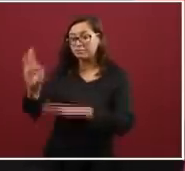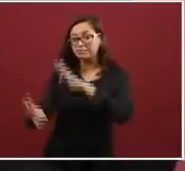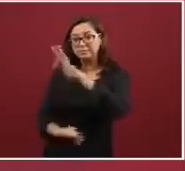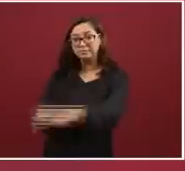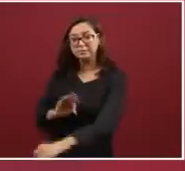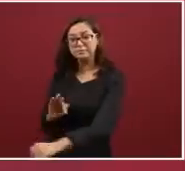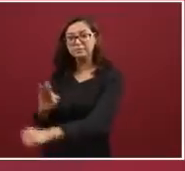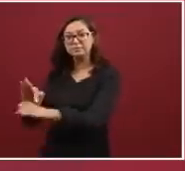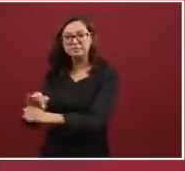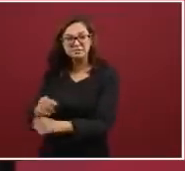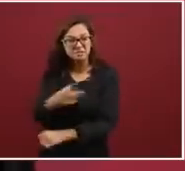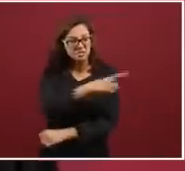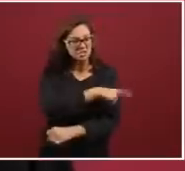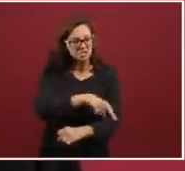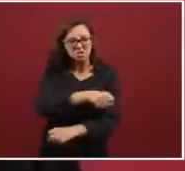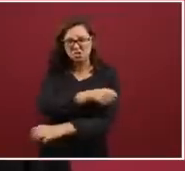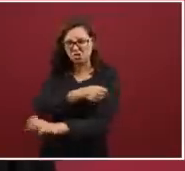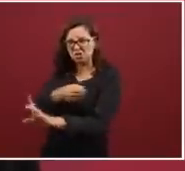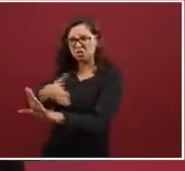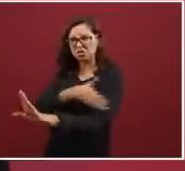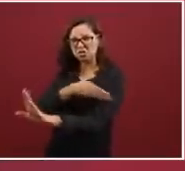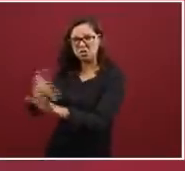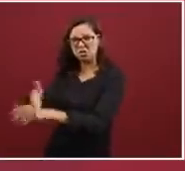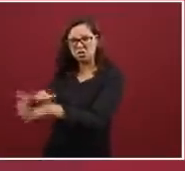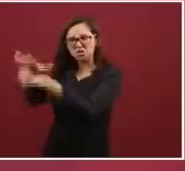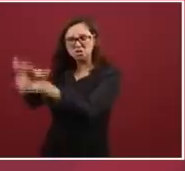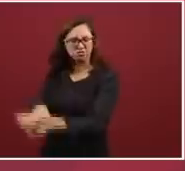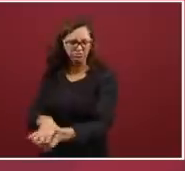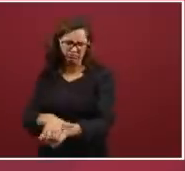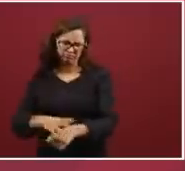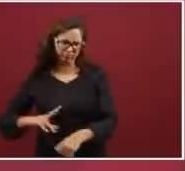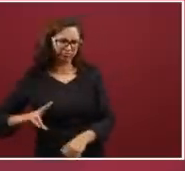Y en esa religión